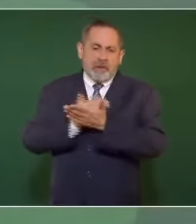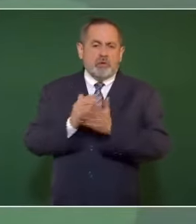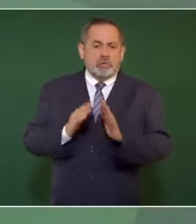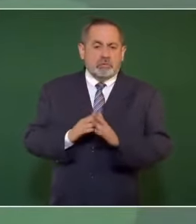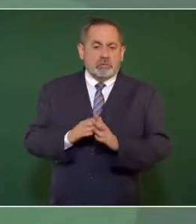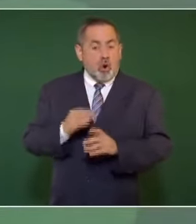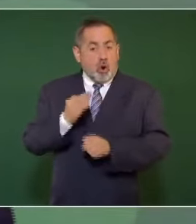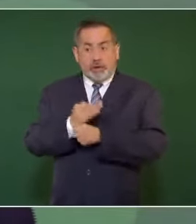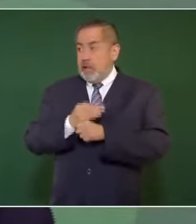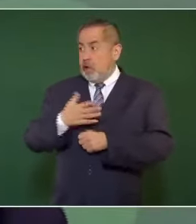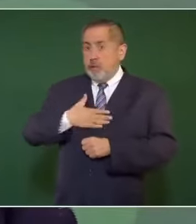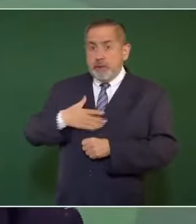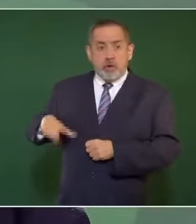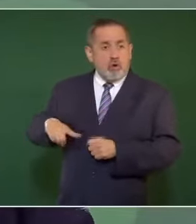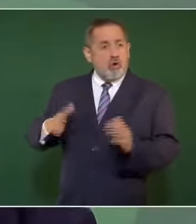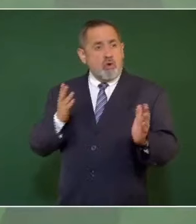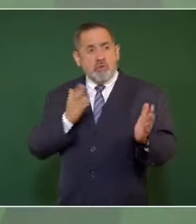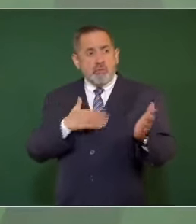del gobierno